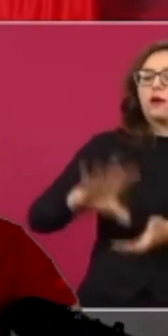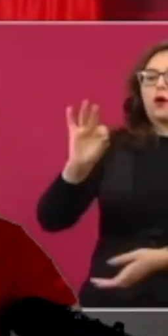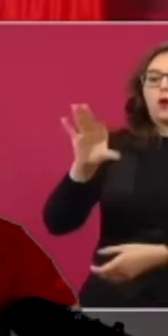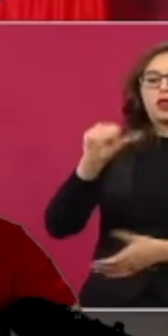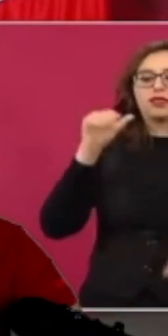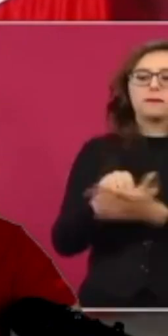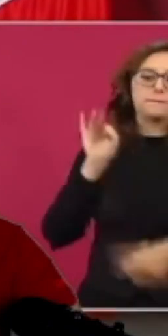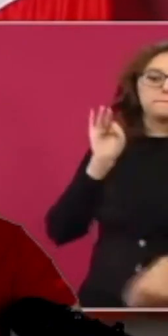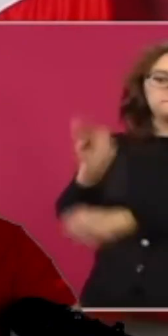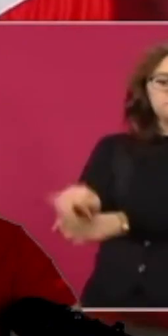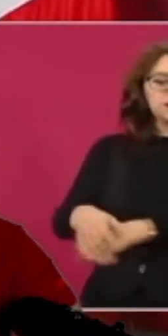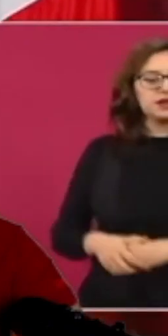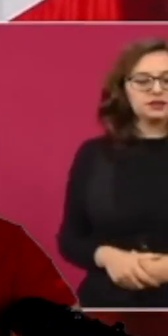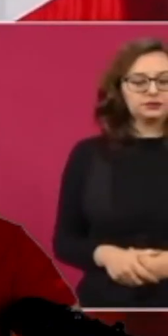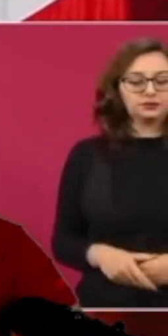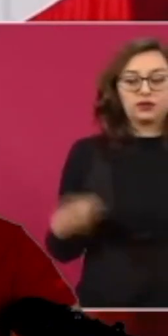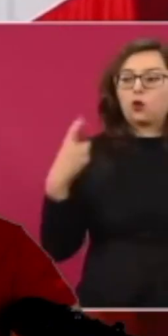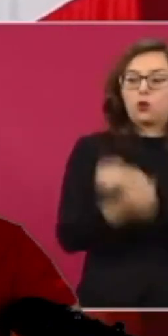pues son